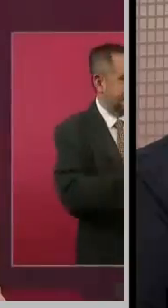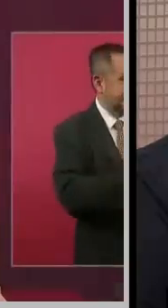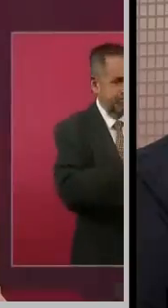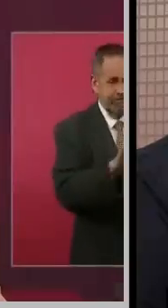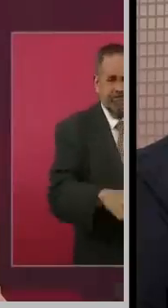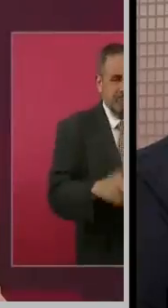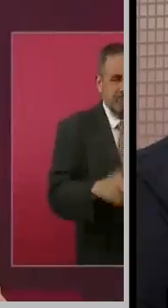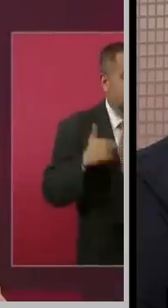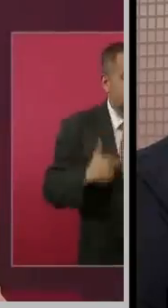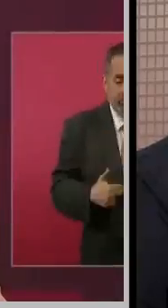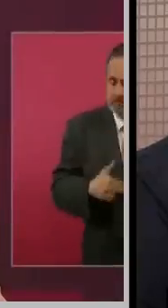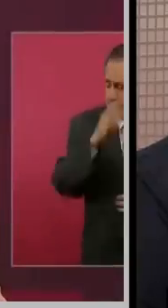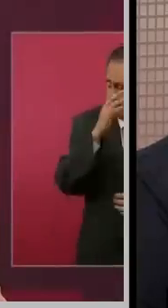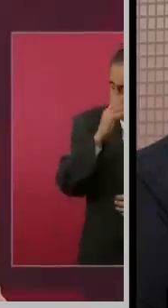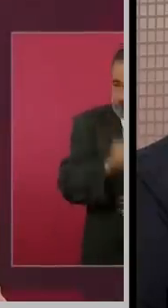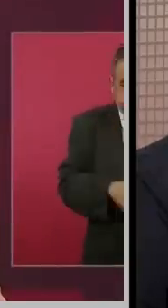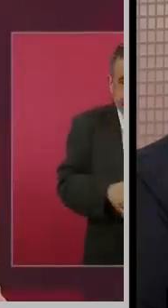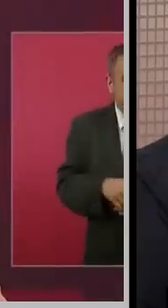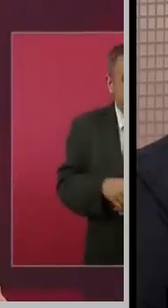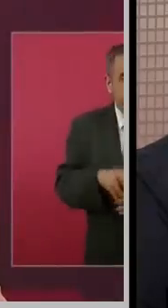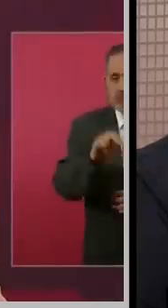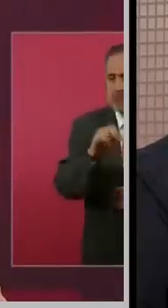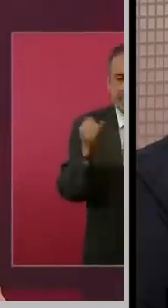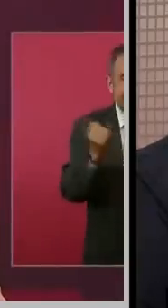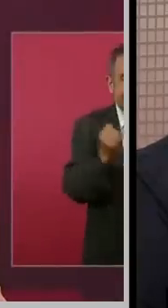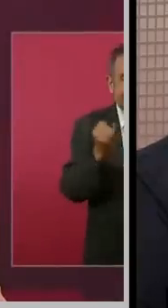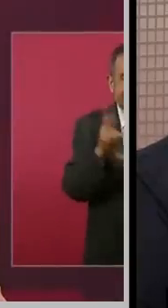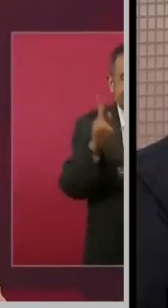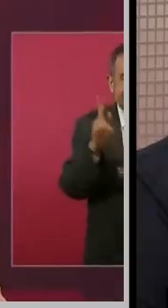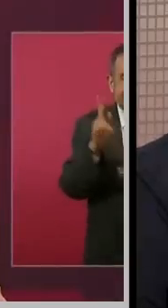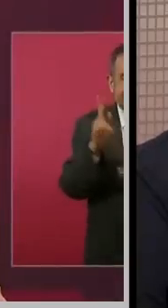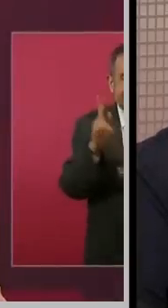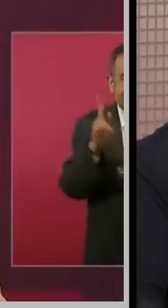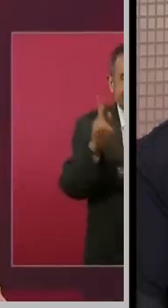Ya no es la misma estrategia.